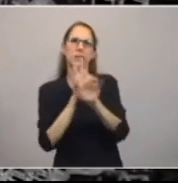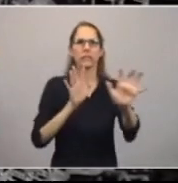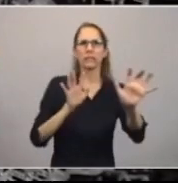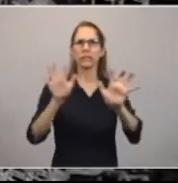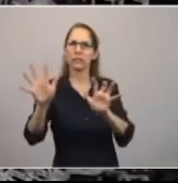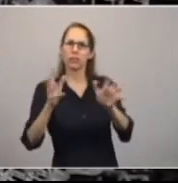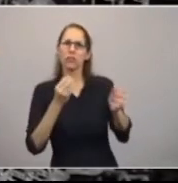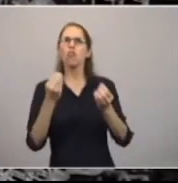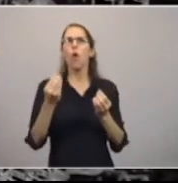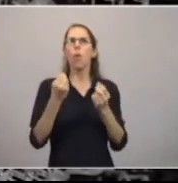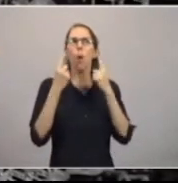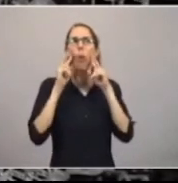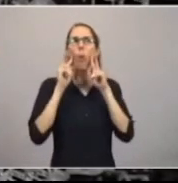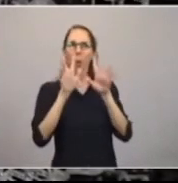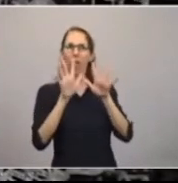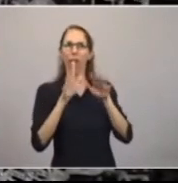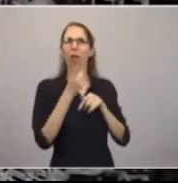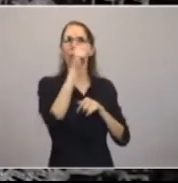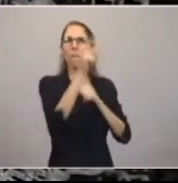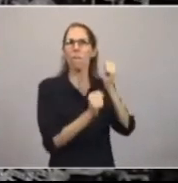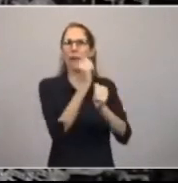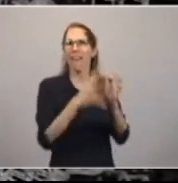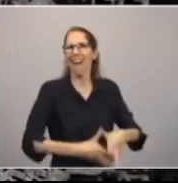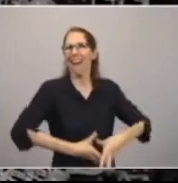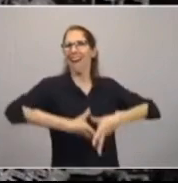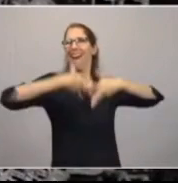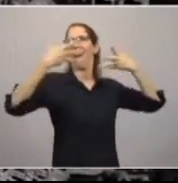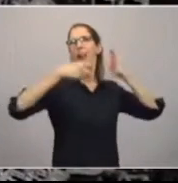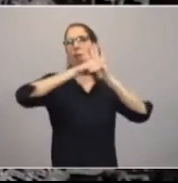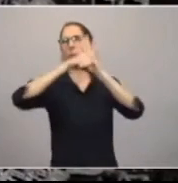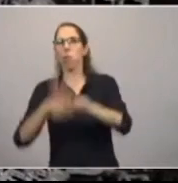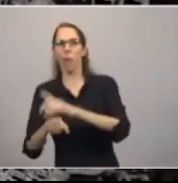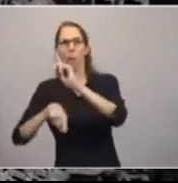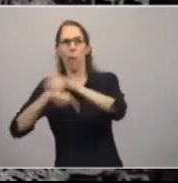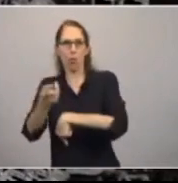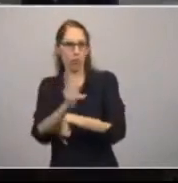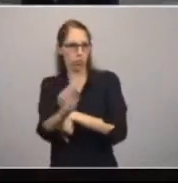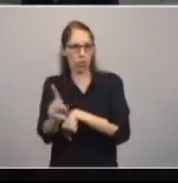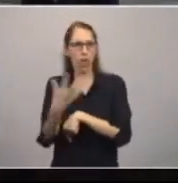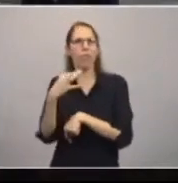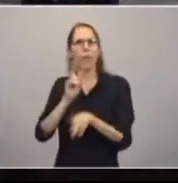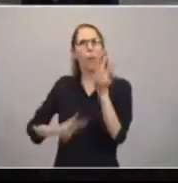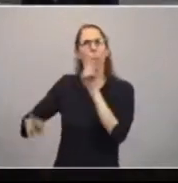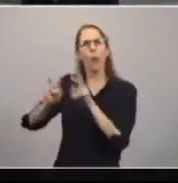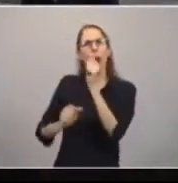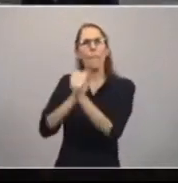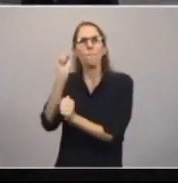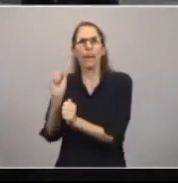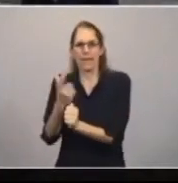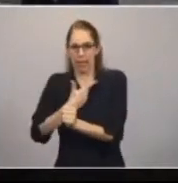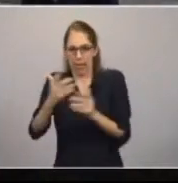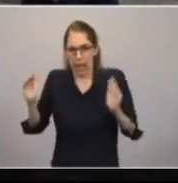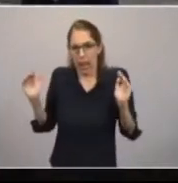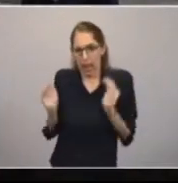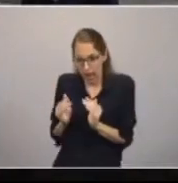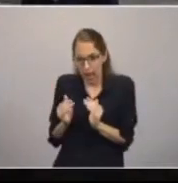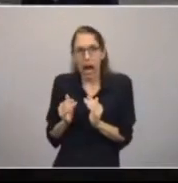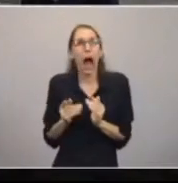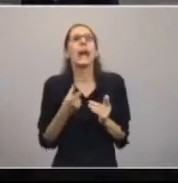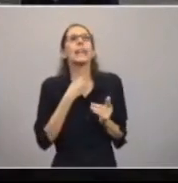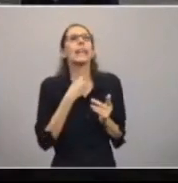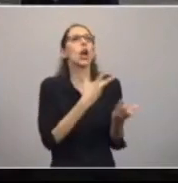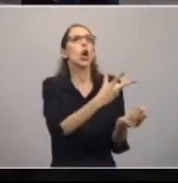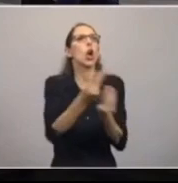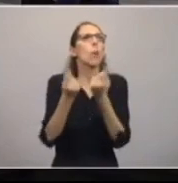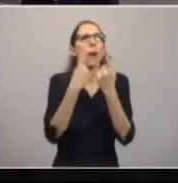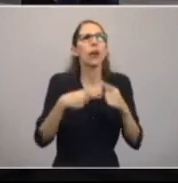abusos, evitar que a través de esa fuerza relativa que tienen en el mercado, a un pequeño empresario no le quieran vender la materia